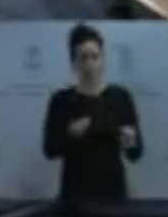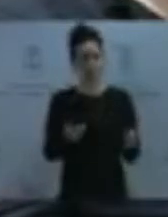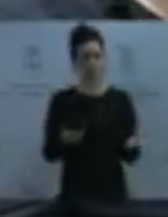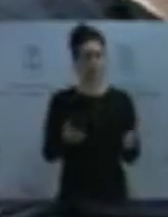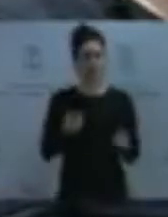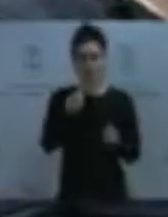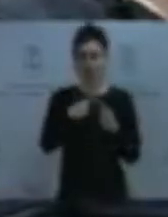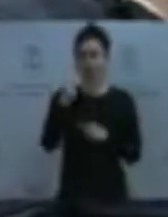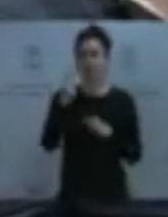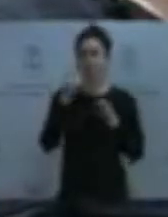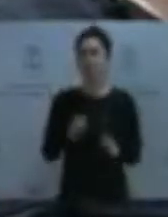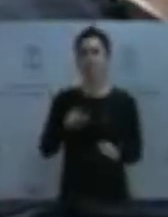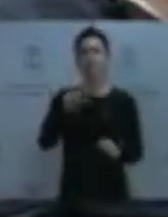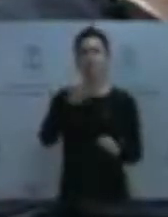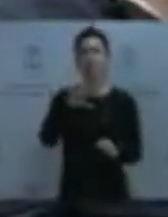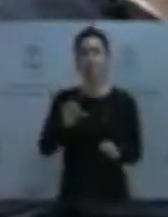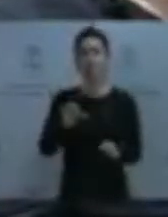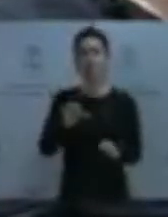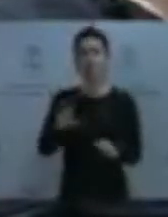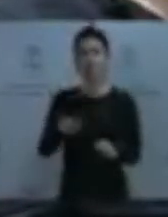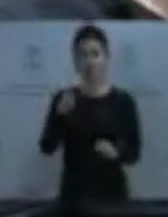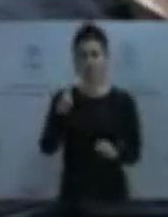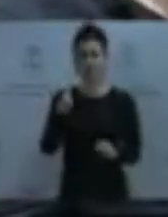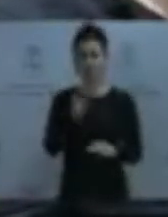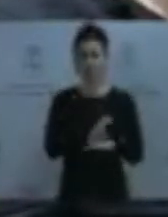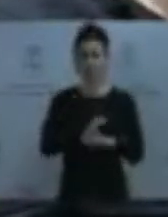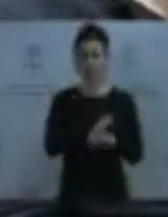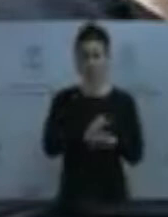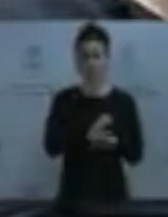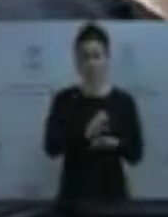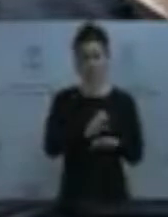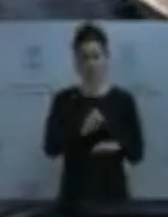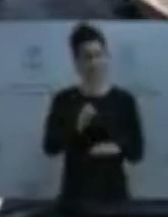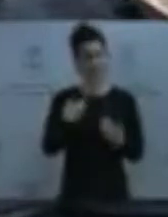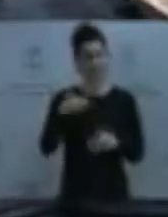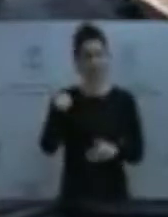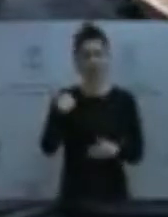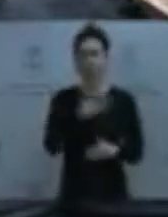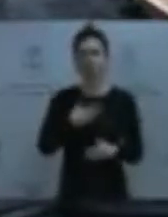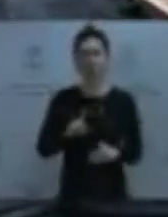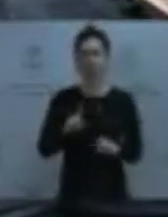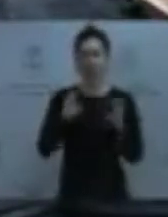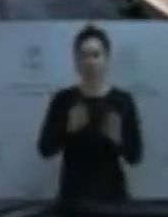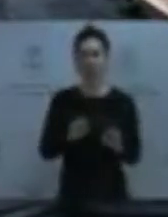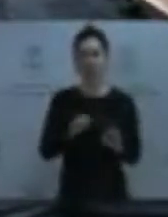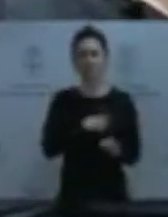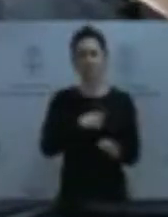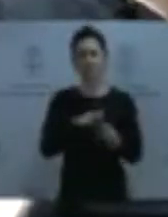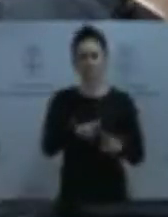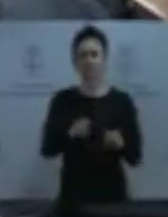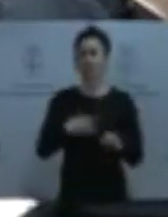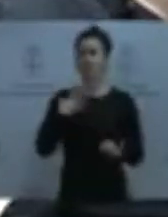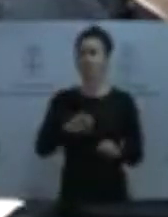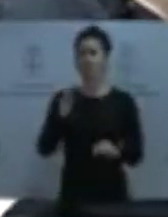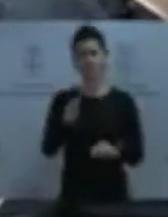época, no hubiera rechazado en 2 ocasiones comparecer en la Comisión de Investigación de Hitpa, le podríamos haber preguntado seguramente a él.